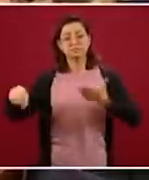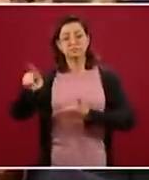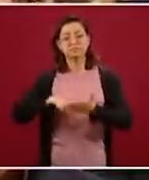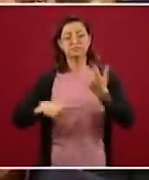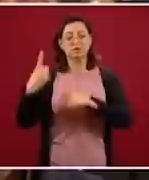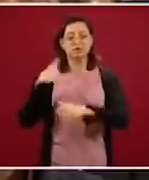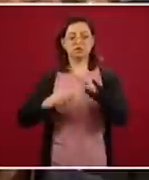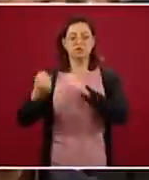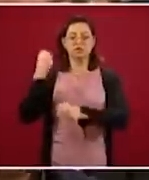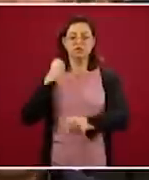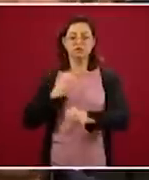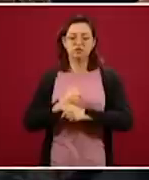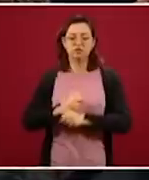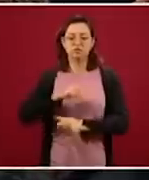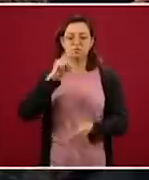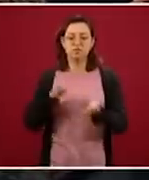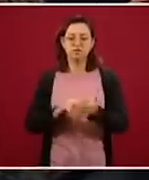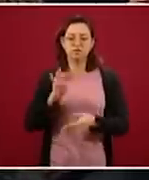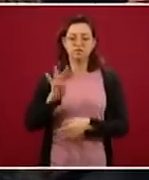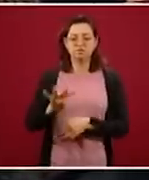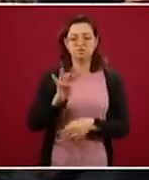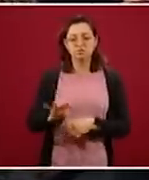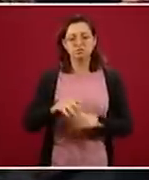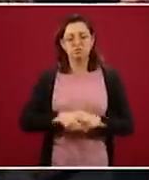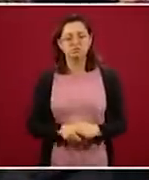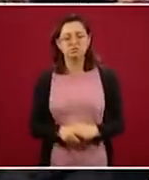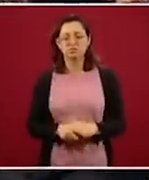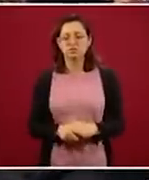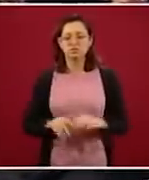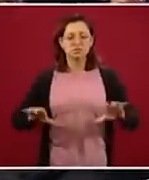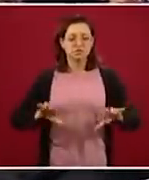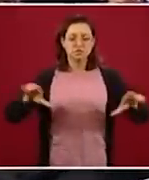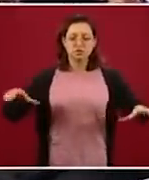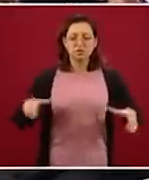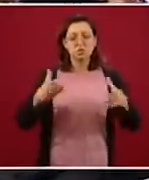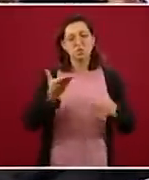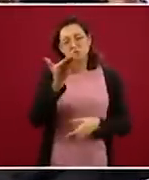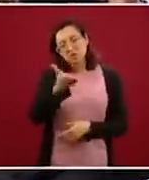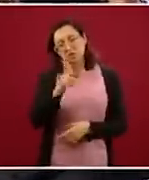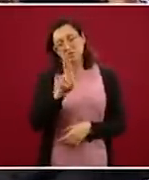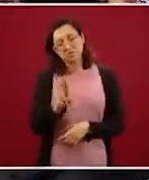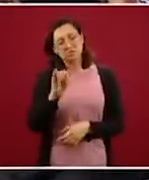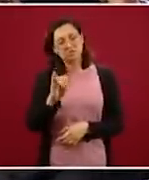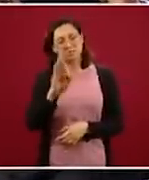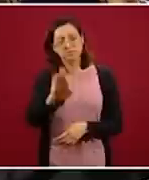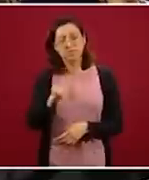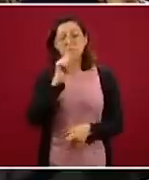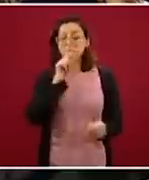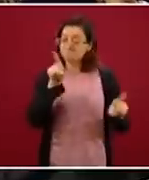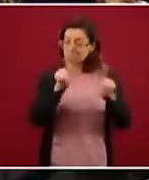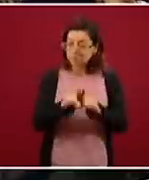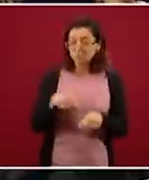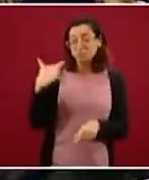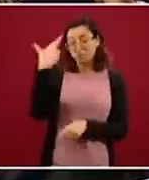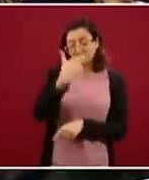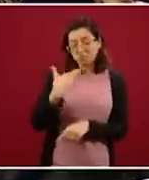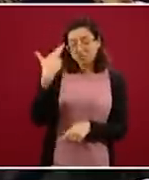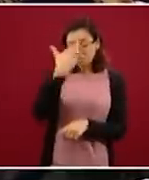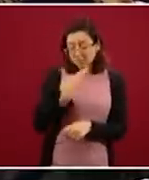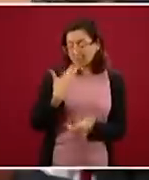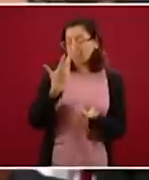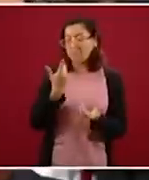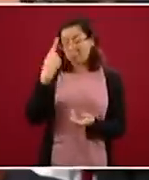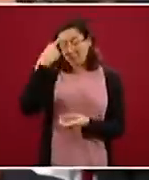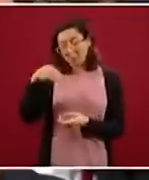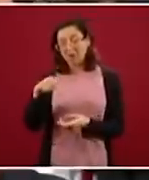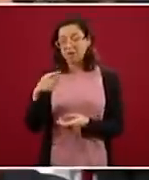año pasado, en 2019. En ese caso, ¿ustedes como Unidad de Inteligencia Financiera también estarían colaborando para evitar